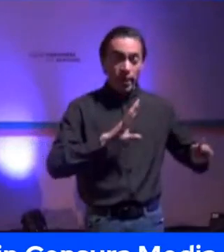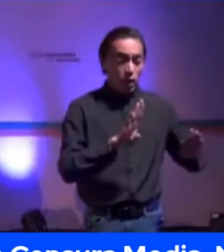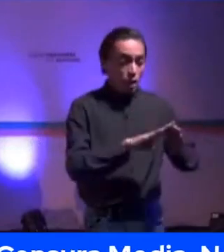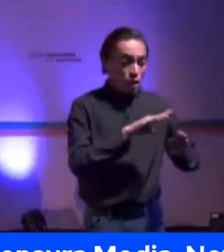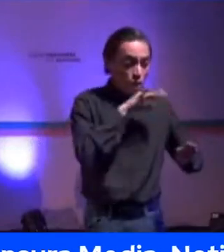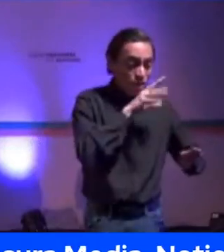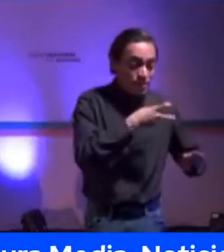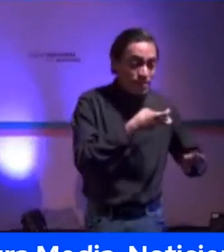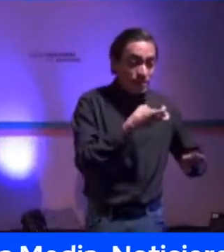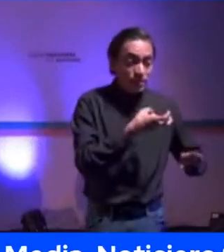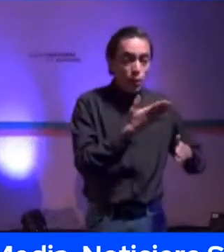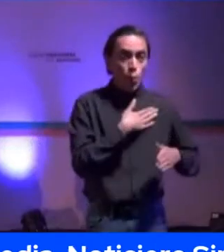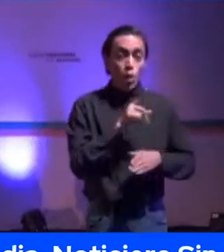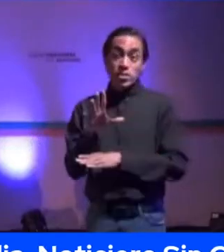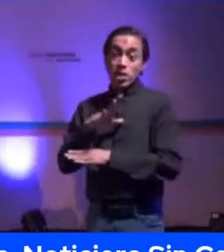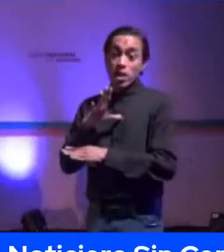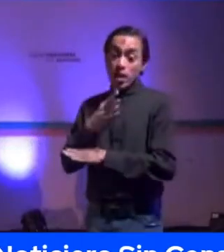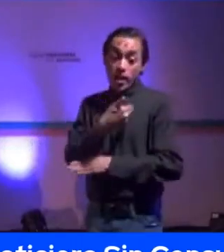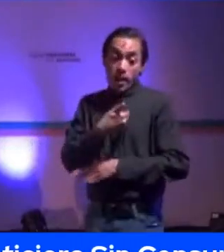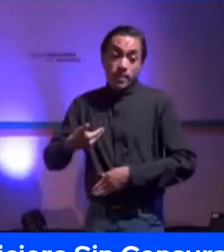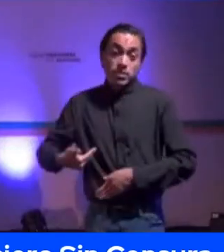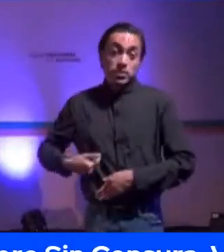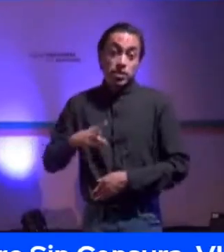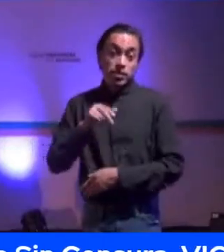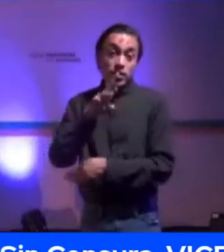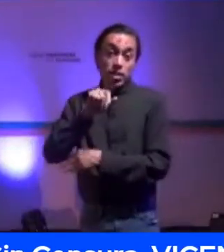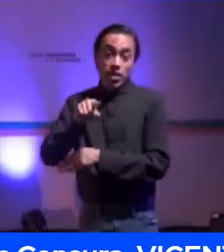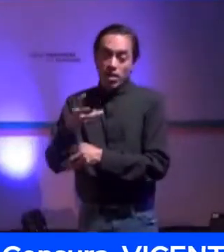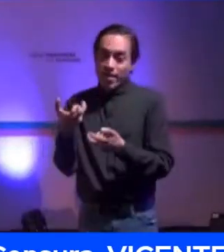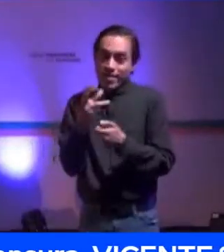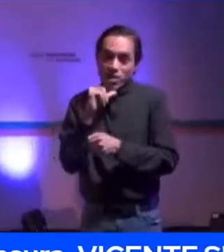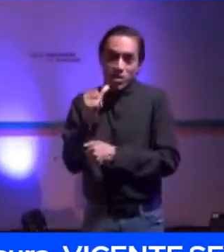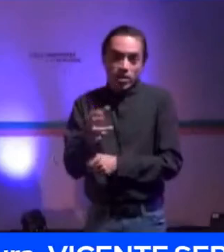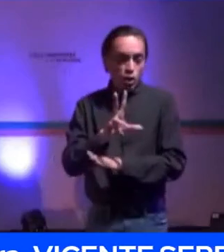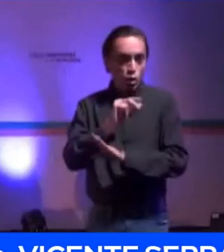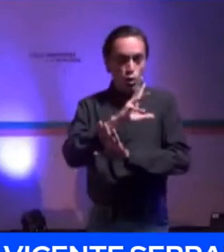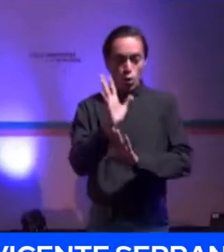tu presidente, el del bienestar, que no ha hecho nada. No, cabrones.